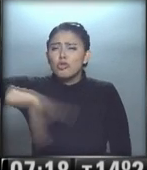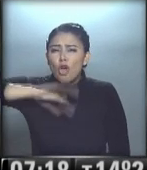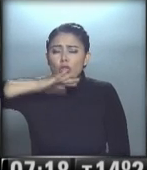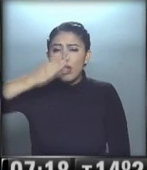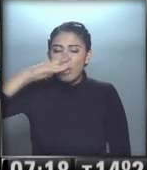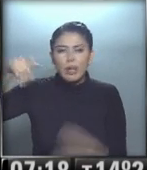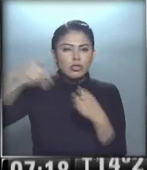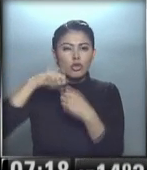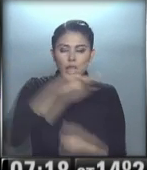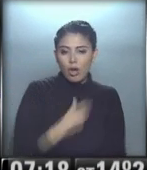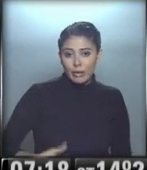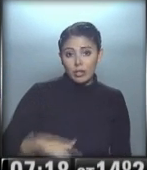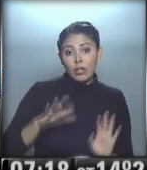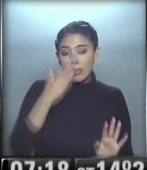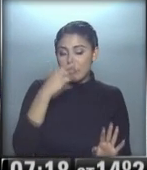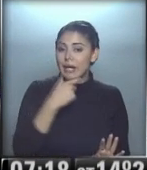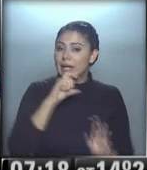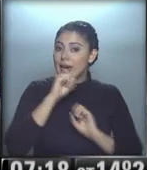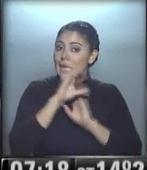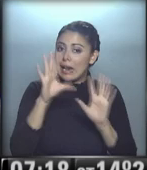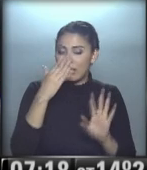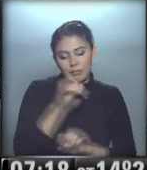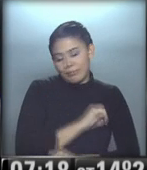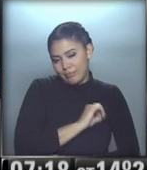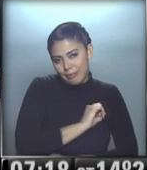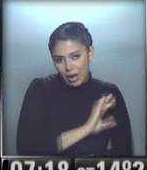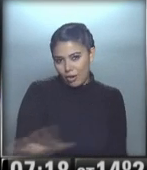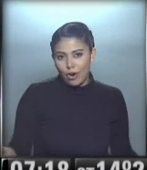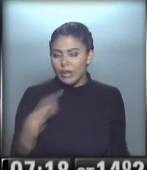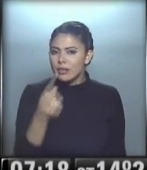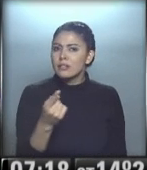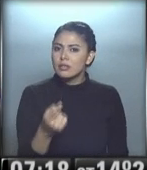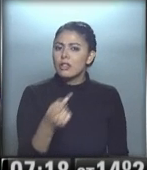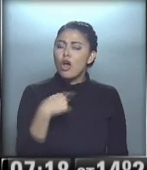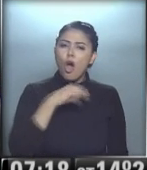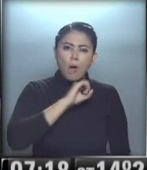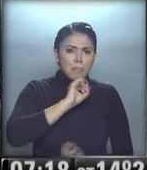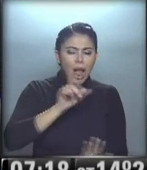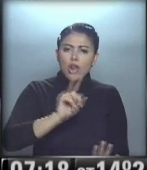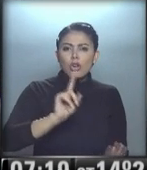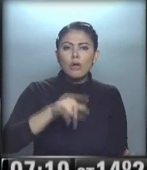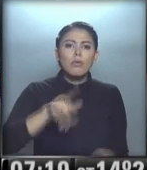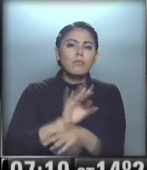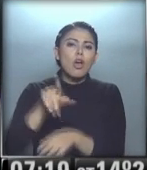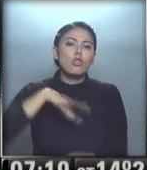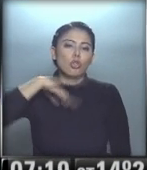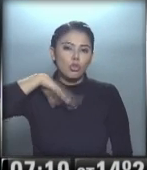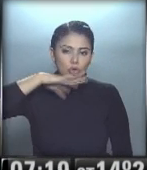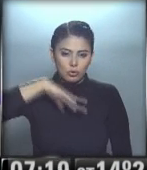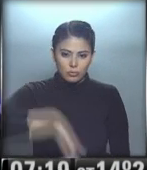apuntó. Después intentó una aclaración que empeoró el panorama. Dijo que no por malos, sino por estúpidos.